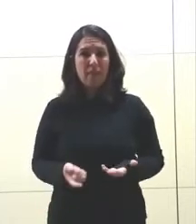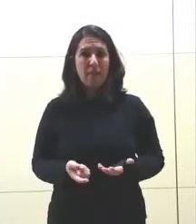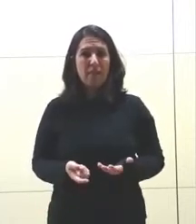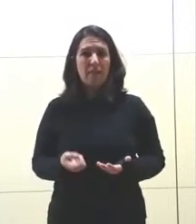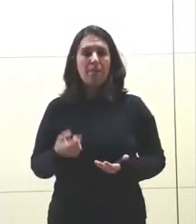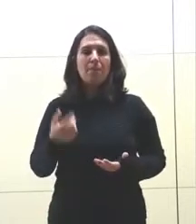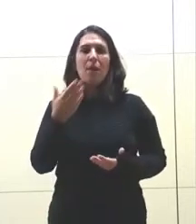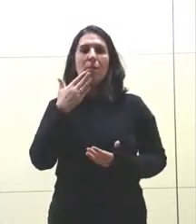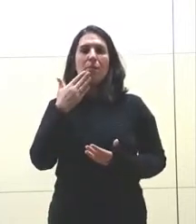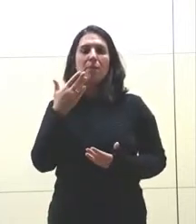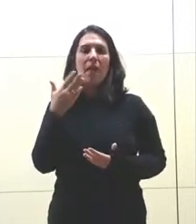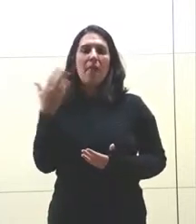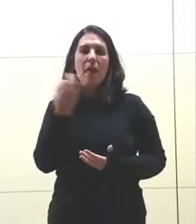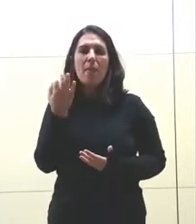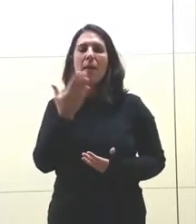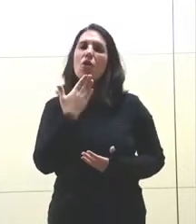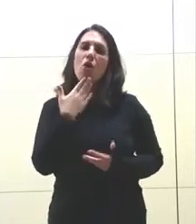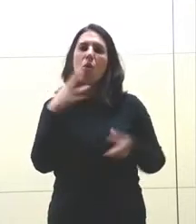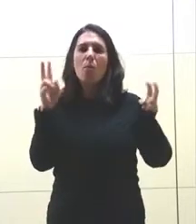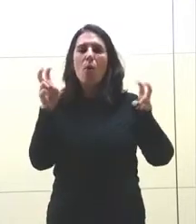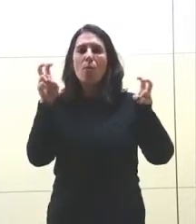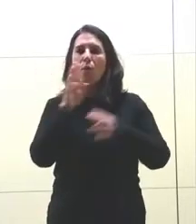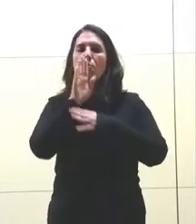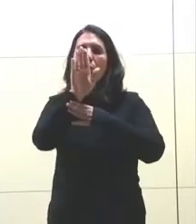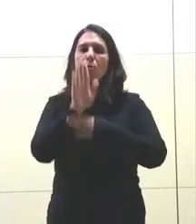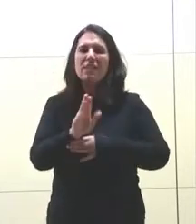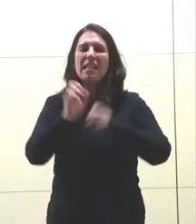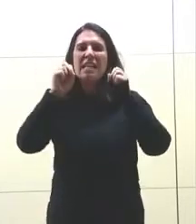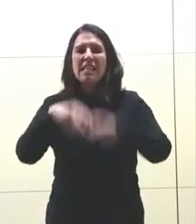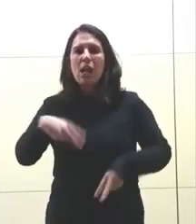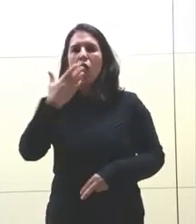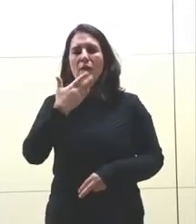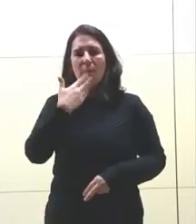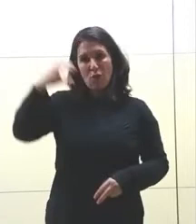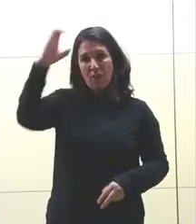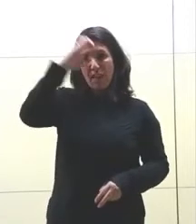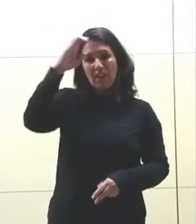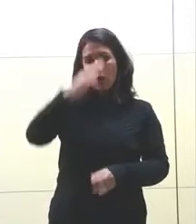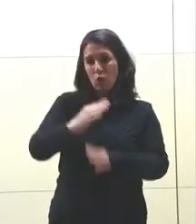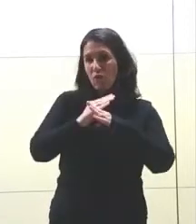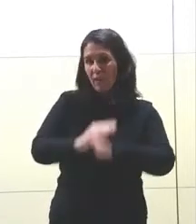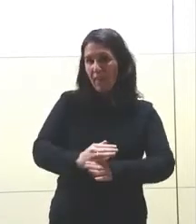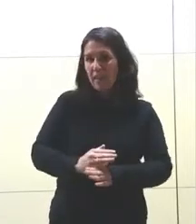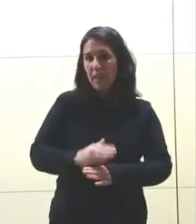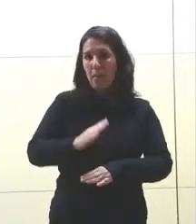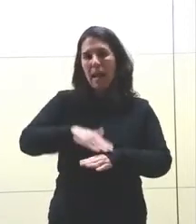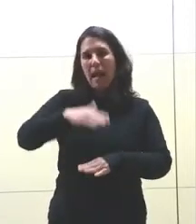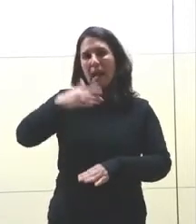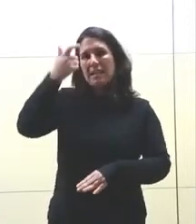propuestas sin que haya un conocimiento científico todavía suficiente para ver cuánto dura